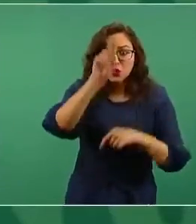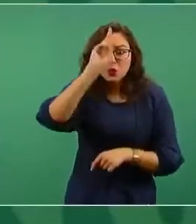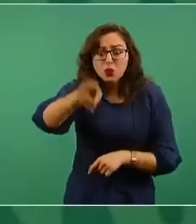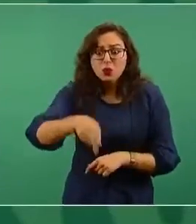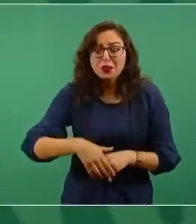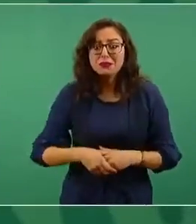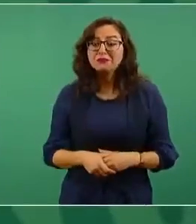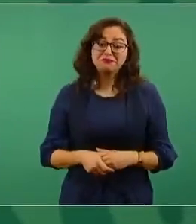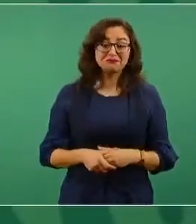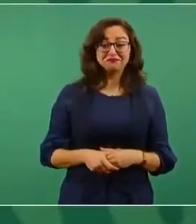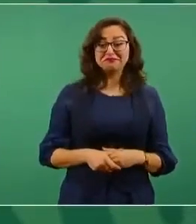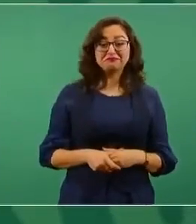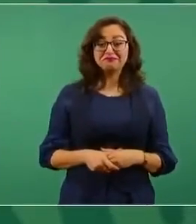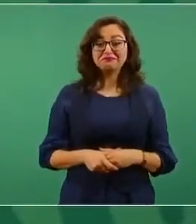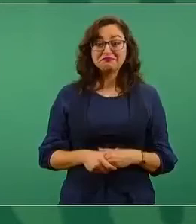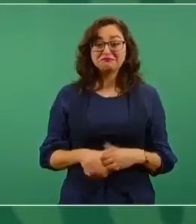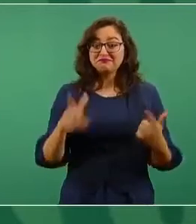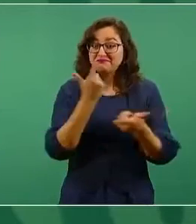aquí hay libertades